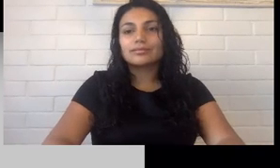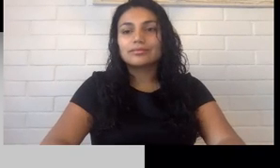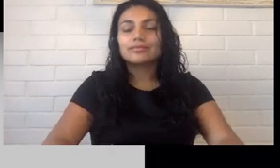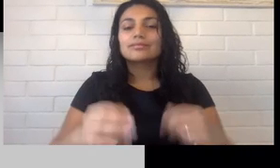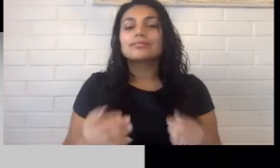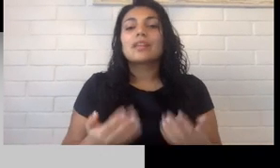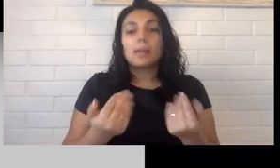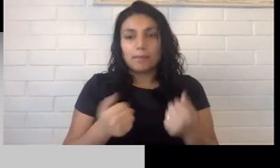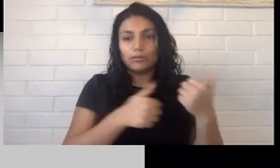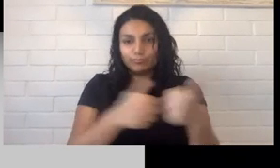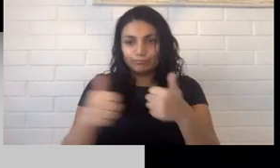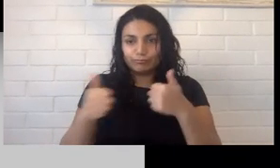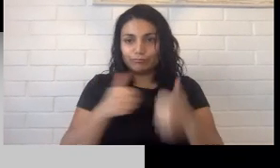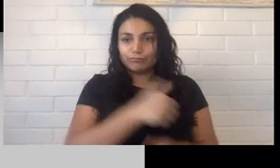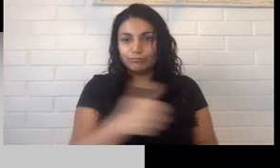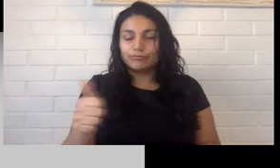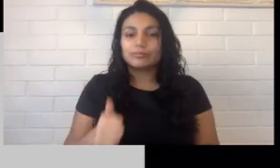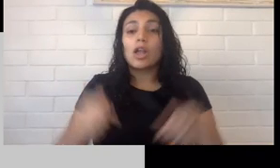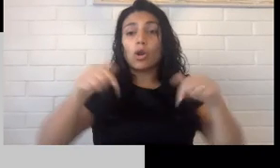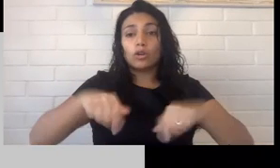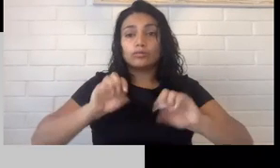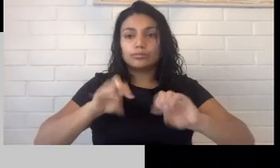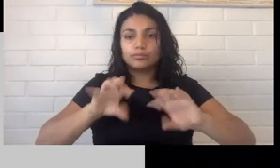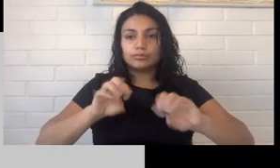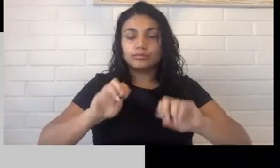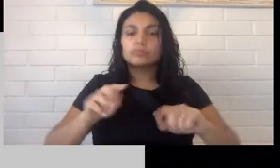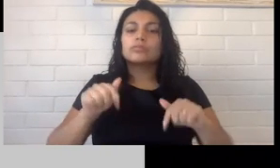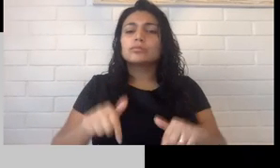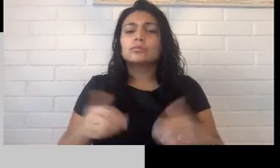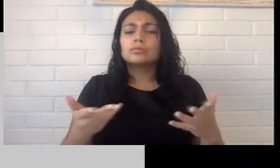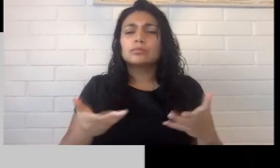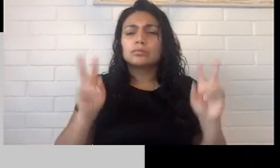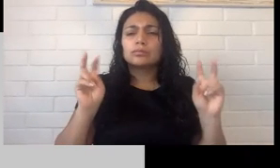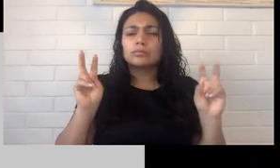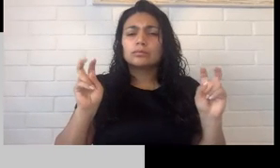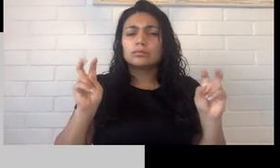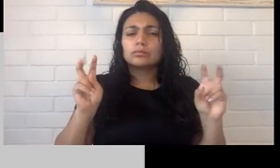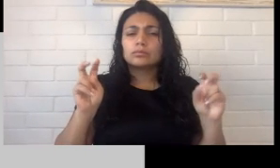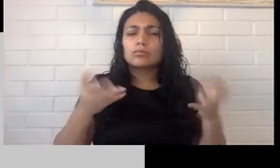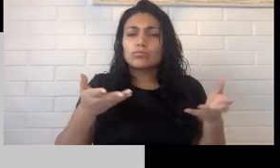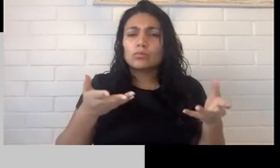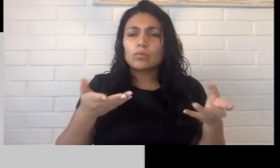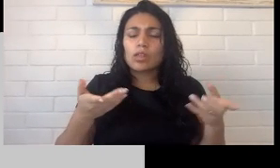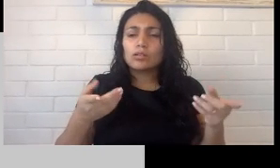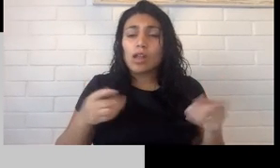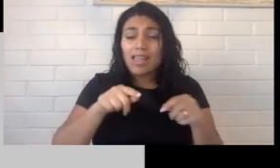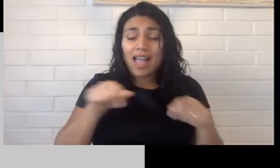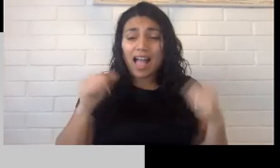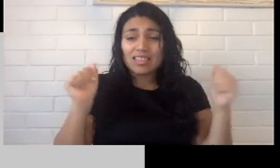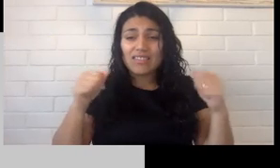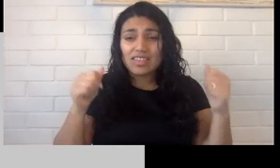Espero que estén muy bien. En la sesión de hoy día vamos a hablar de la generación de la actividad eléctrica en